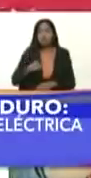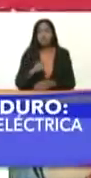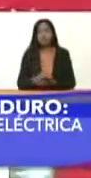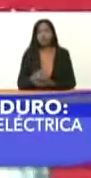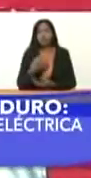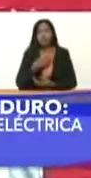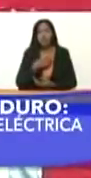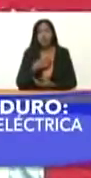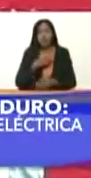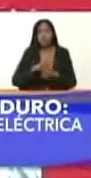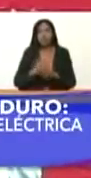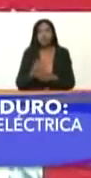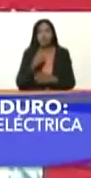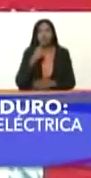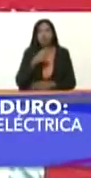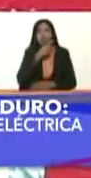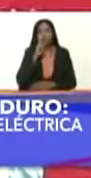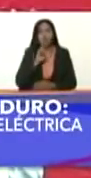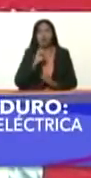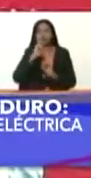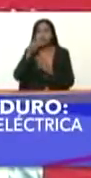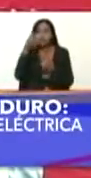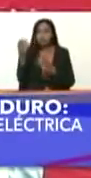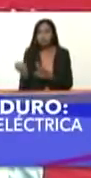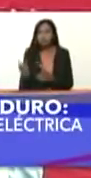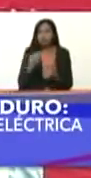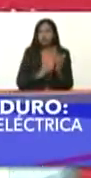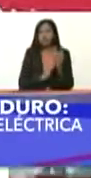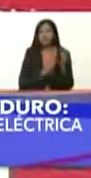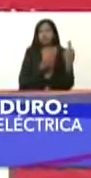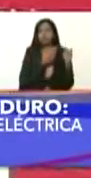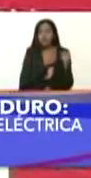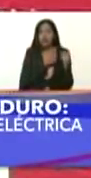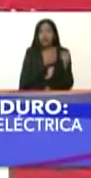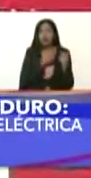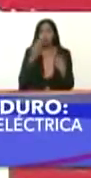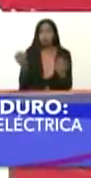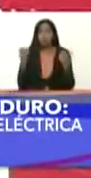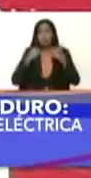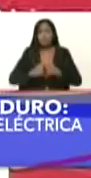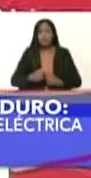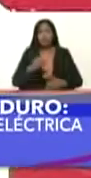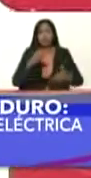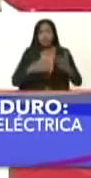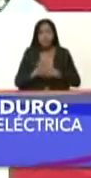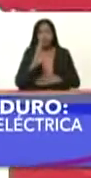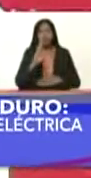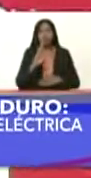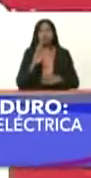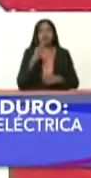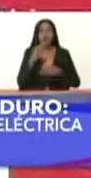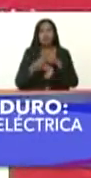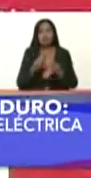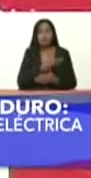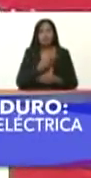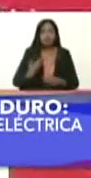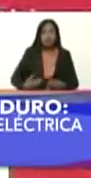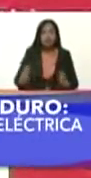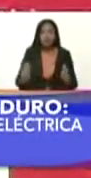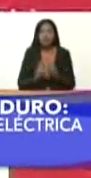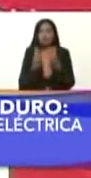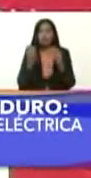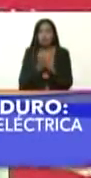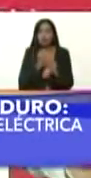vale. Si yo te nombro a ti presidente, tú ponte tu braga y vete a ser presidente con la clase